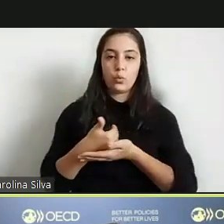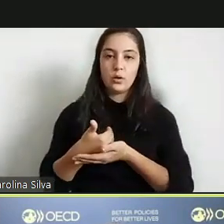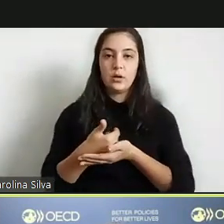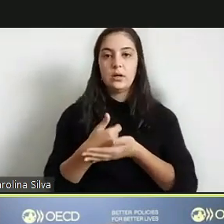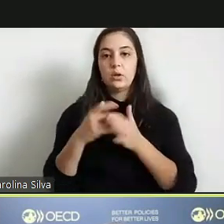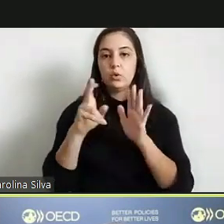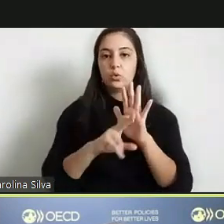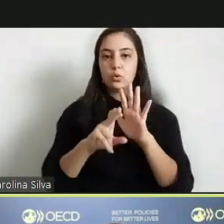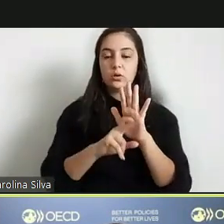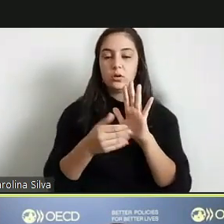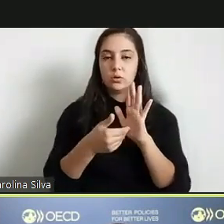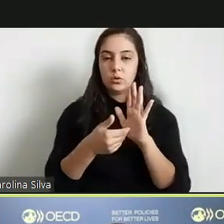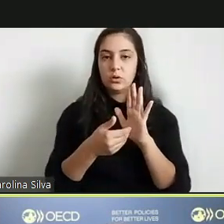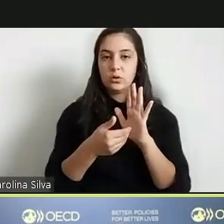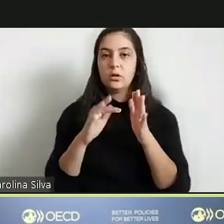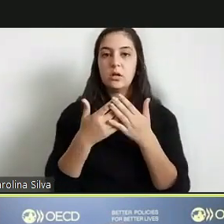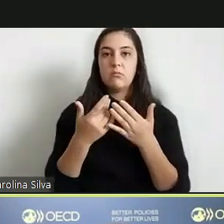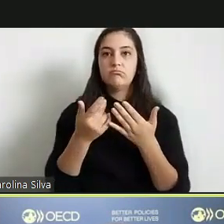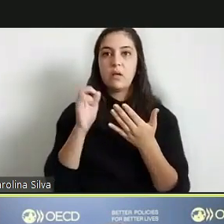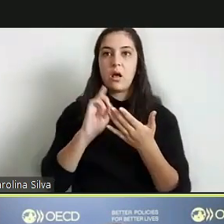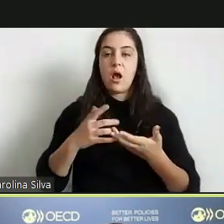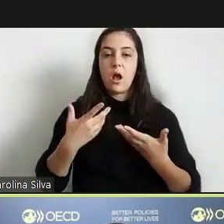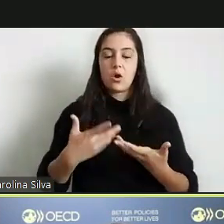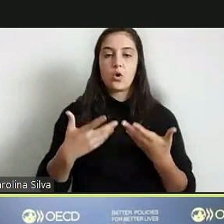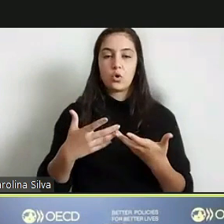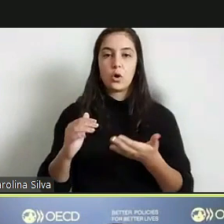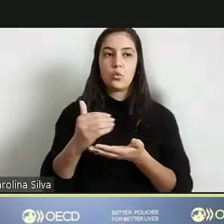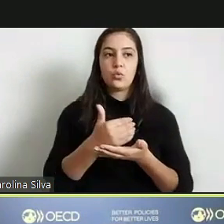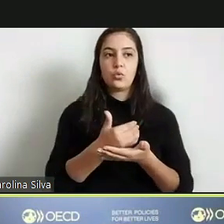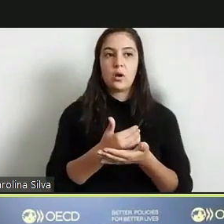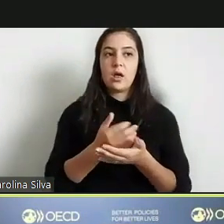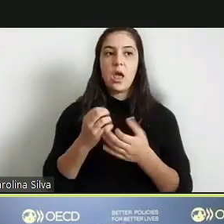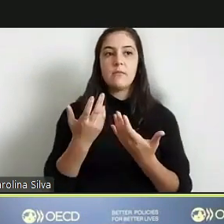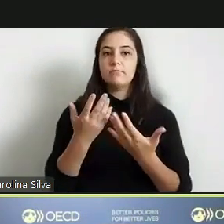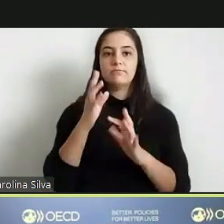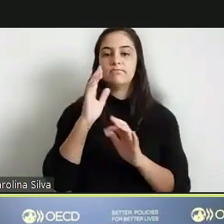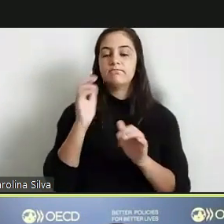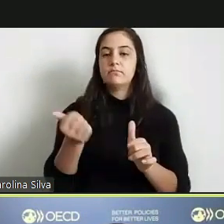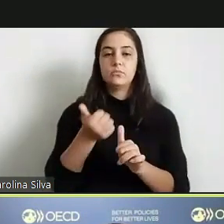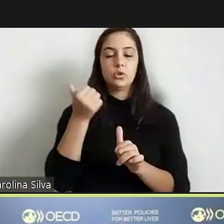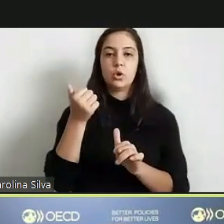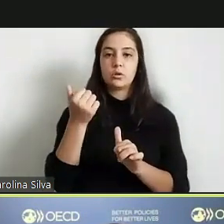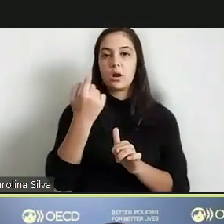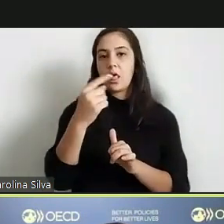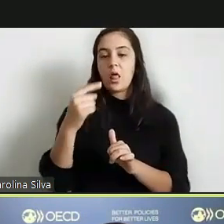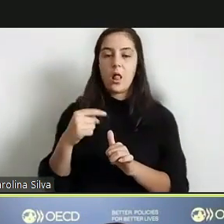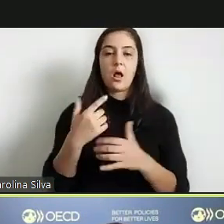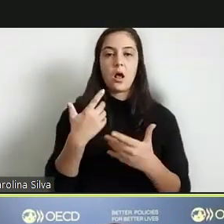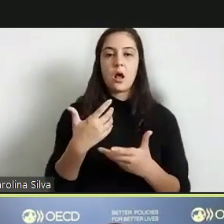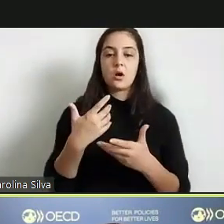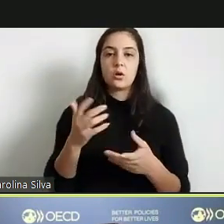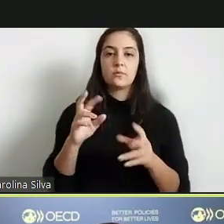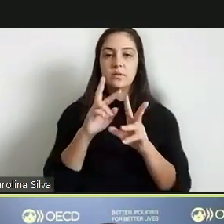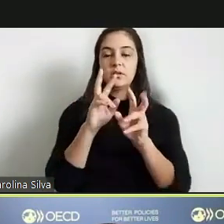reporte es al día de hoy la compilación más exhaustiva que existe en materia de